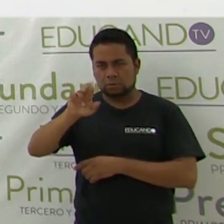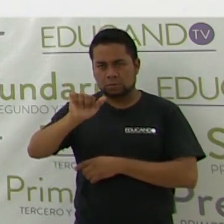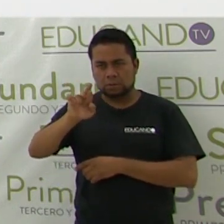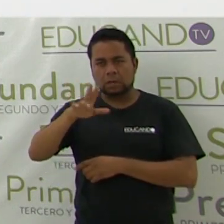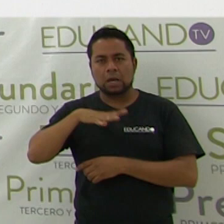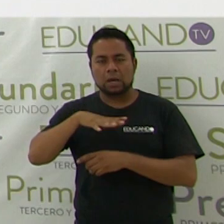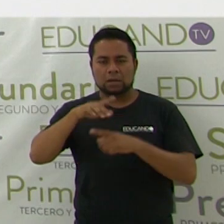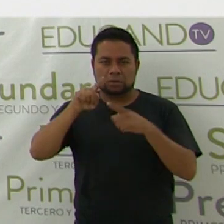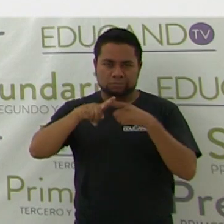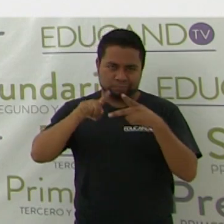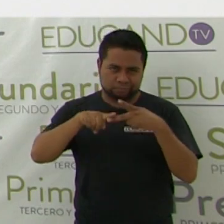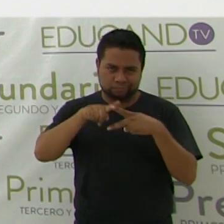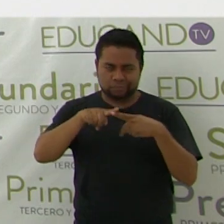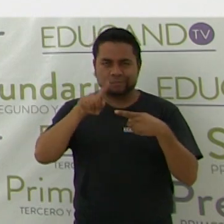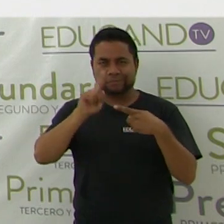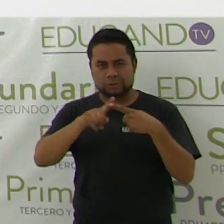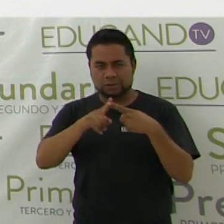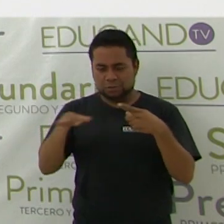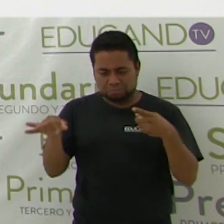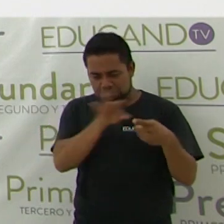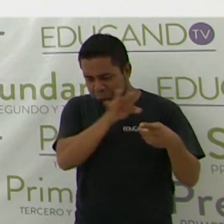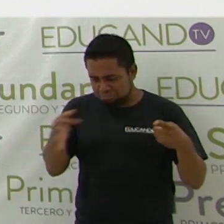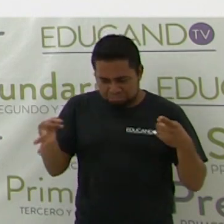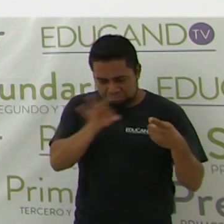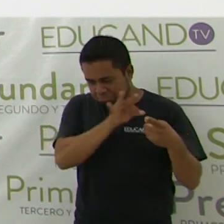cosas, hojear